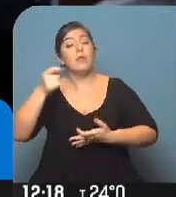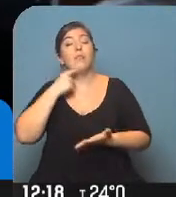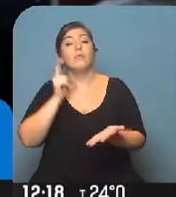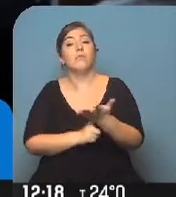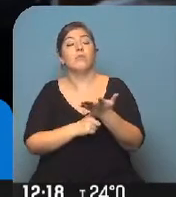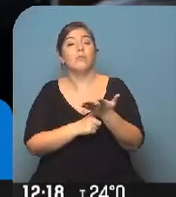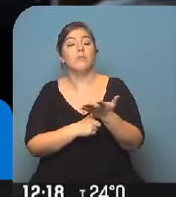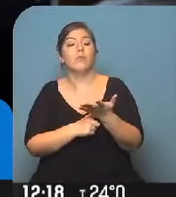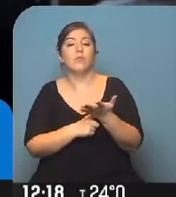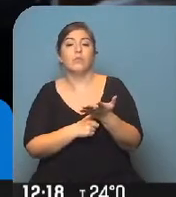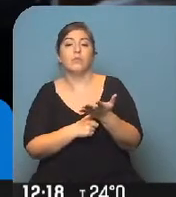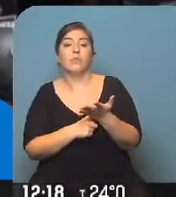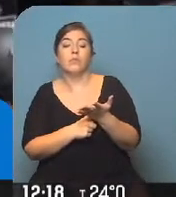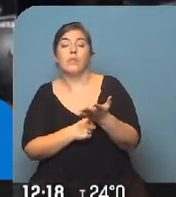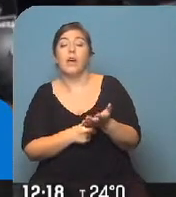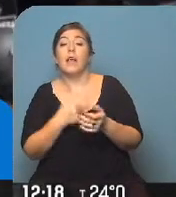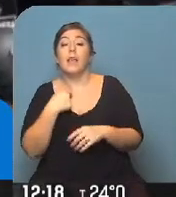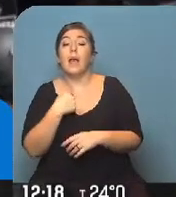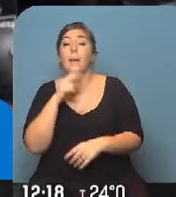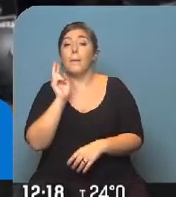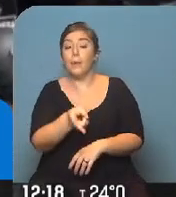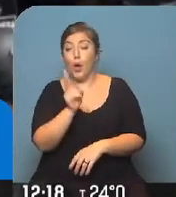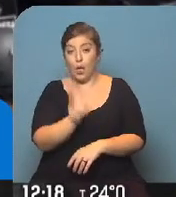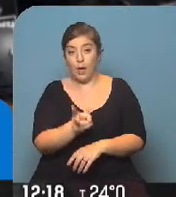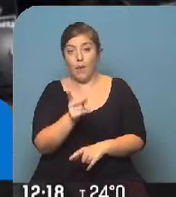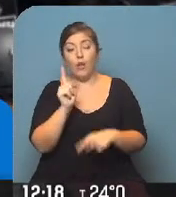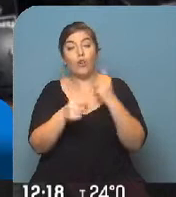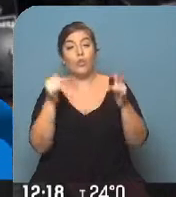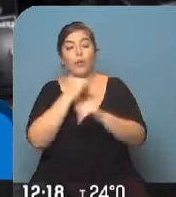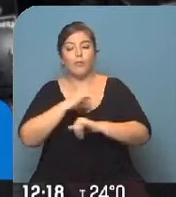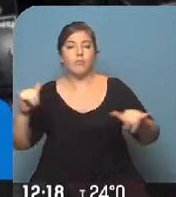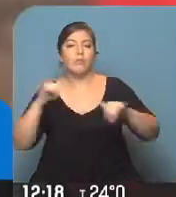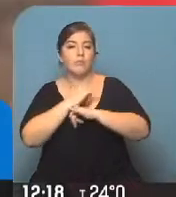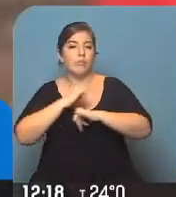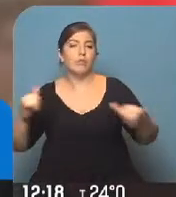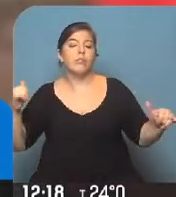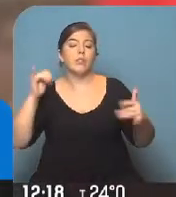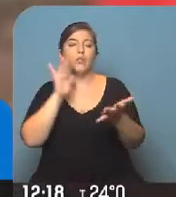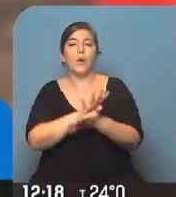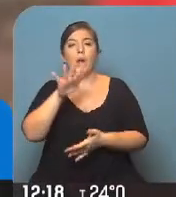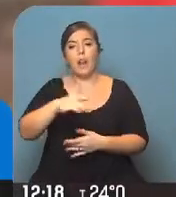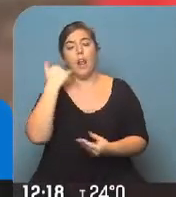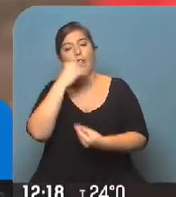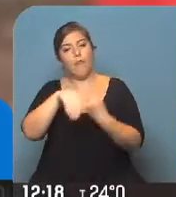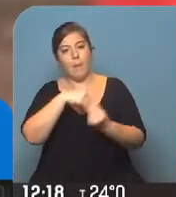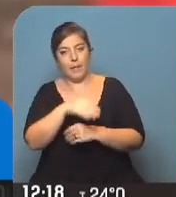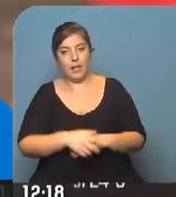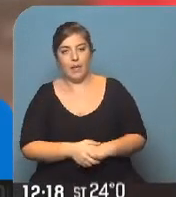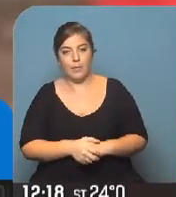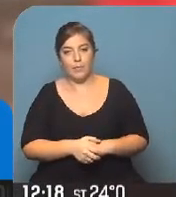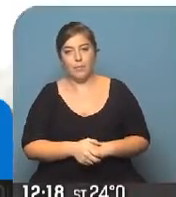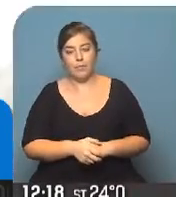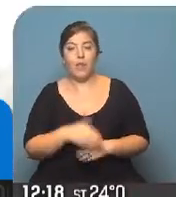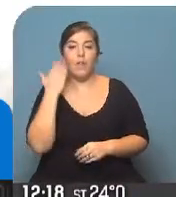medida cautelar que impide por protección seguir difundiendo datos del menor y su familia. A través de nuestras